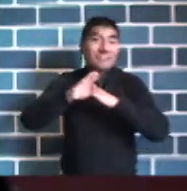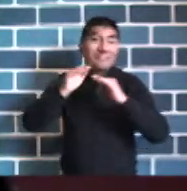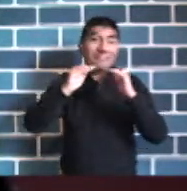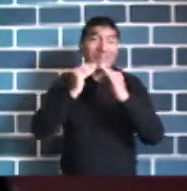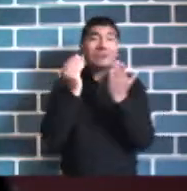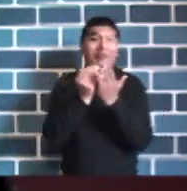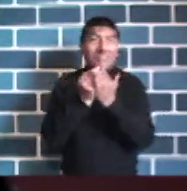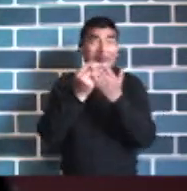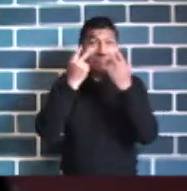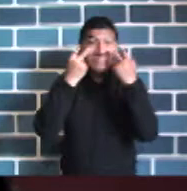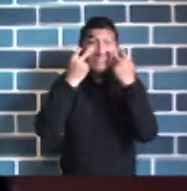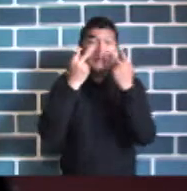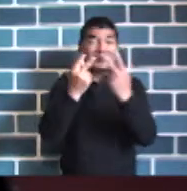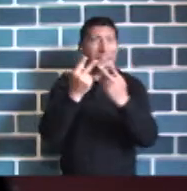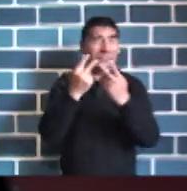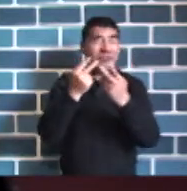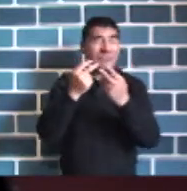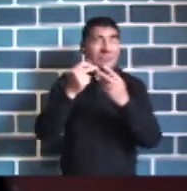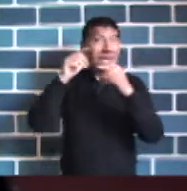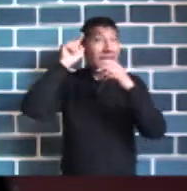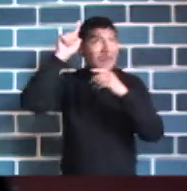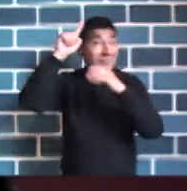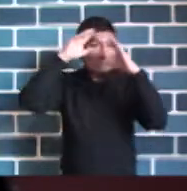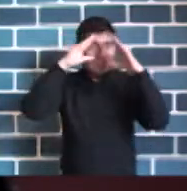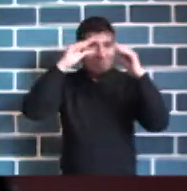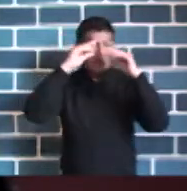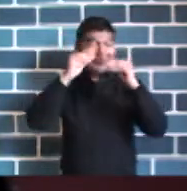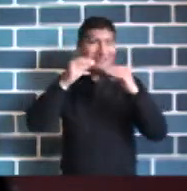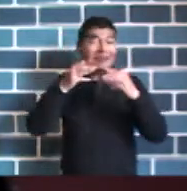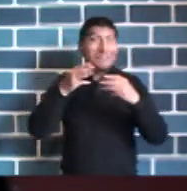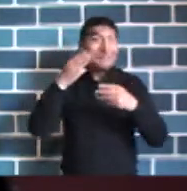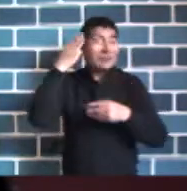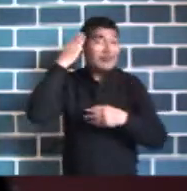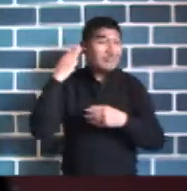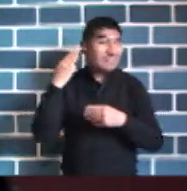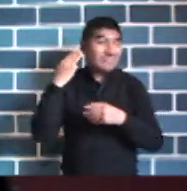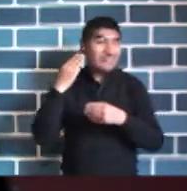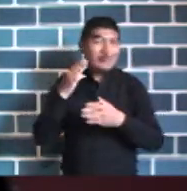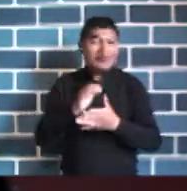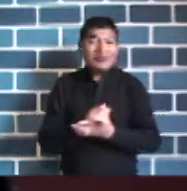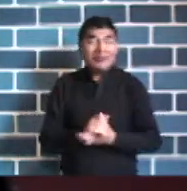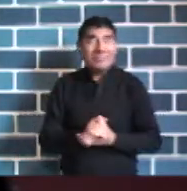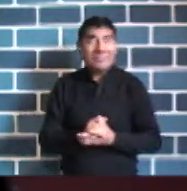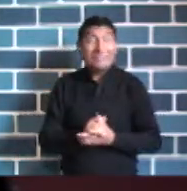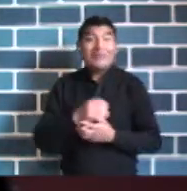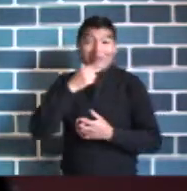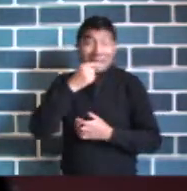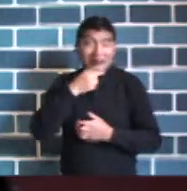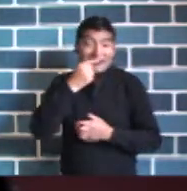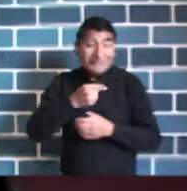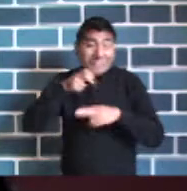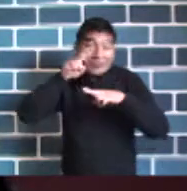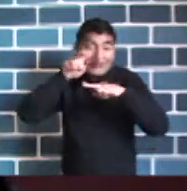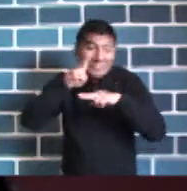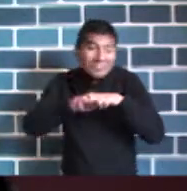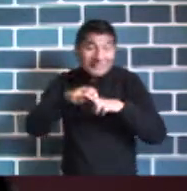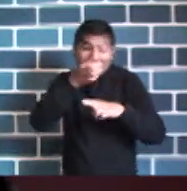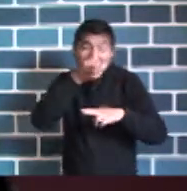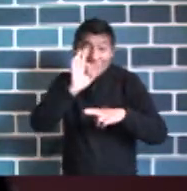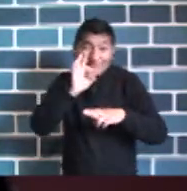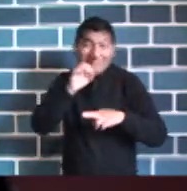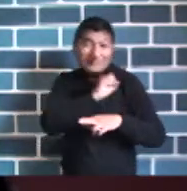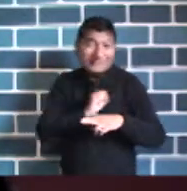de la escucha que bien nos enseña hoy maría en el evangelio que dice sentada a los pies del